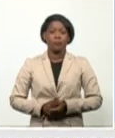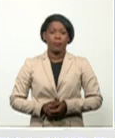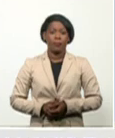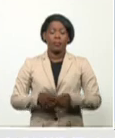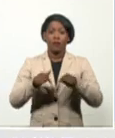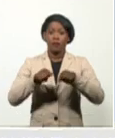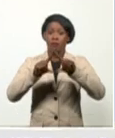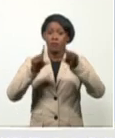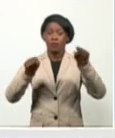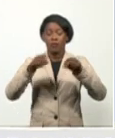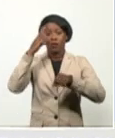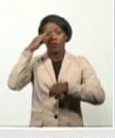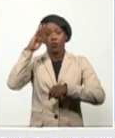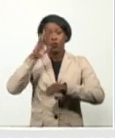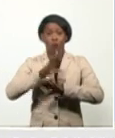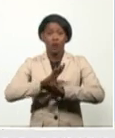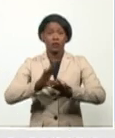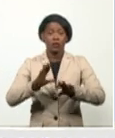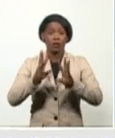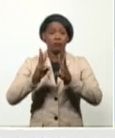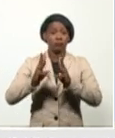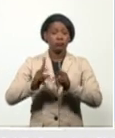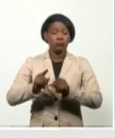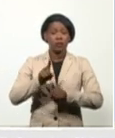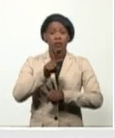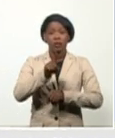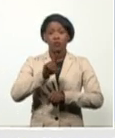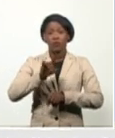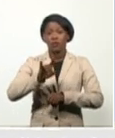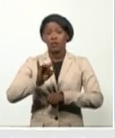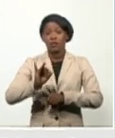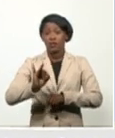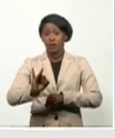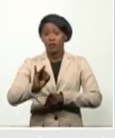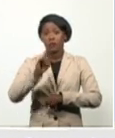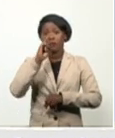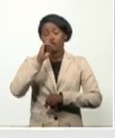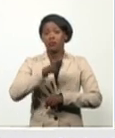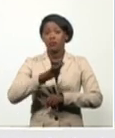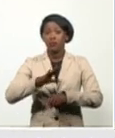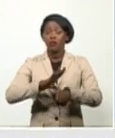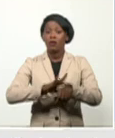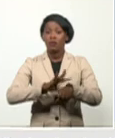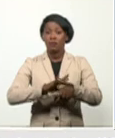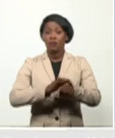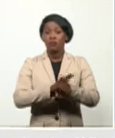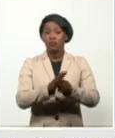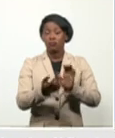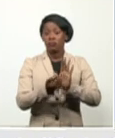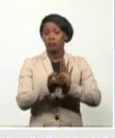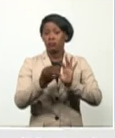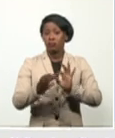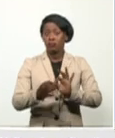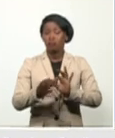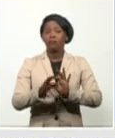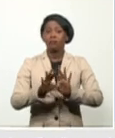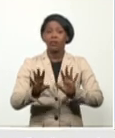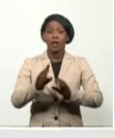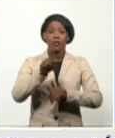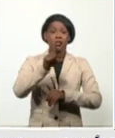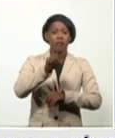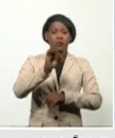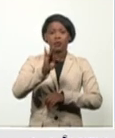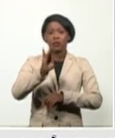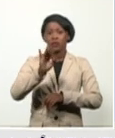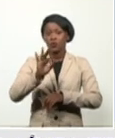acumulan 197 niños diagnosticados con la COVID, de los cuales 178 ya se han